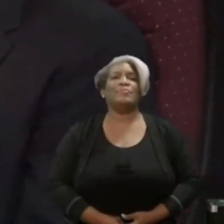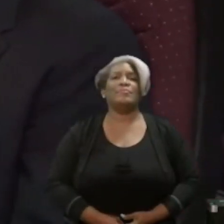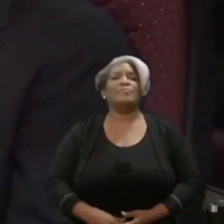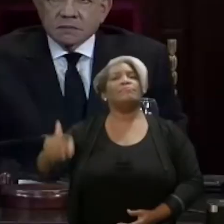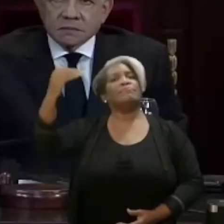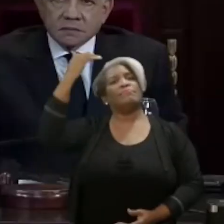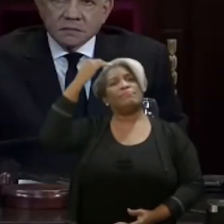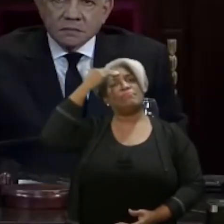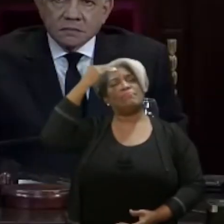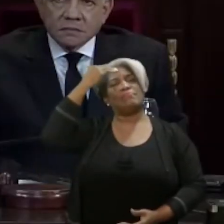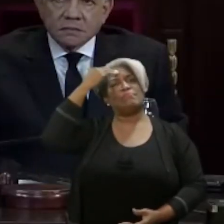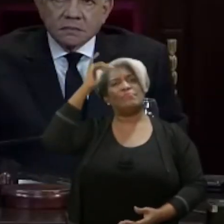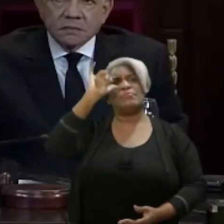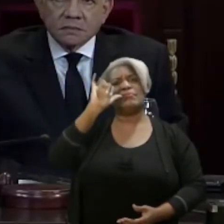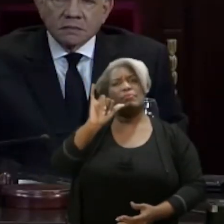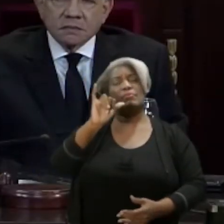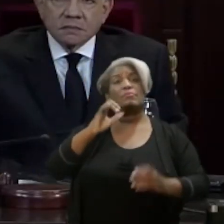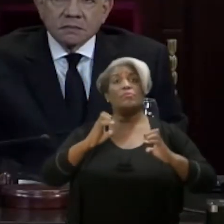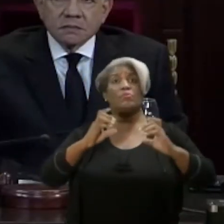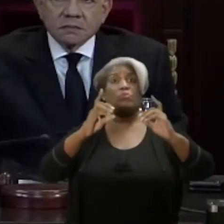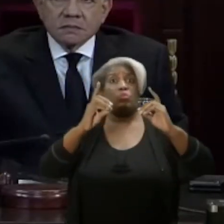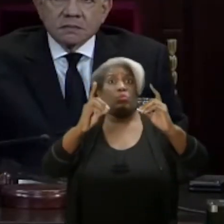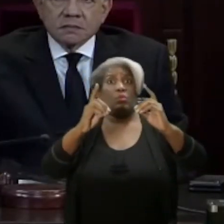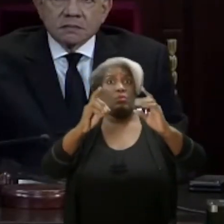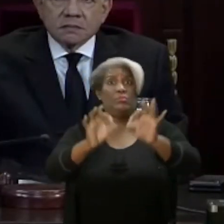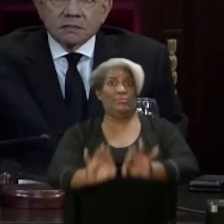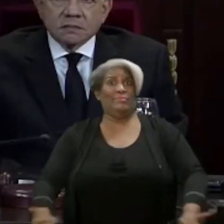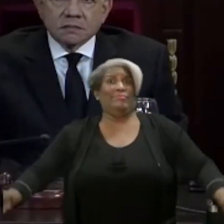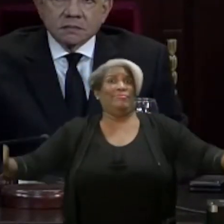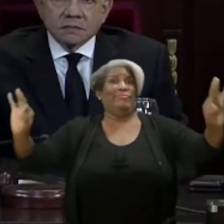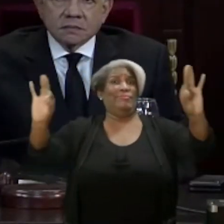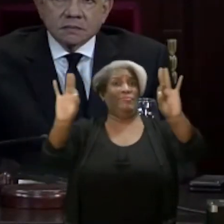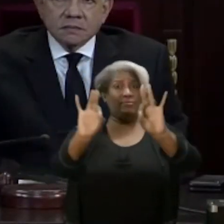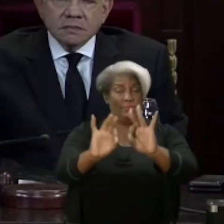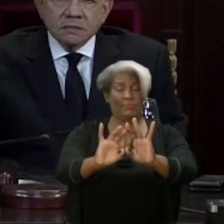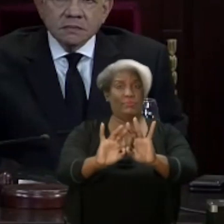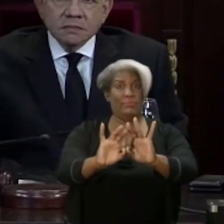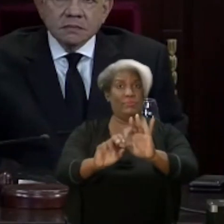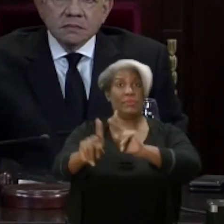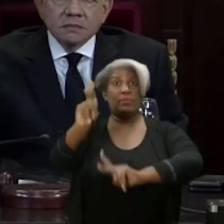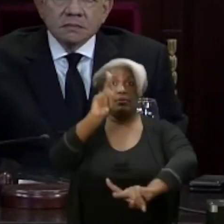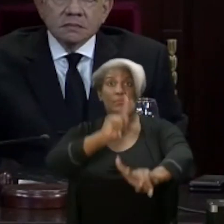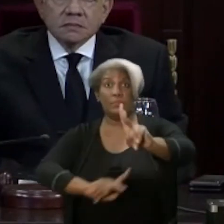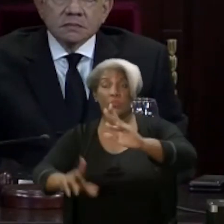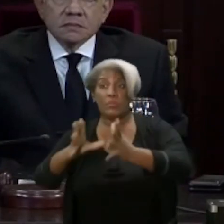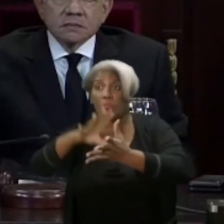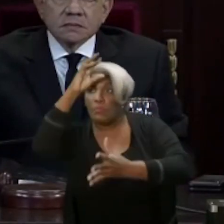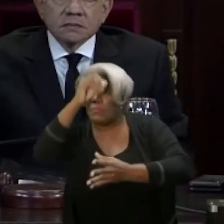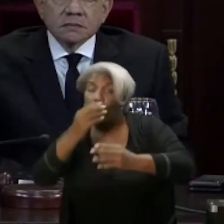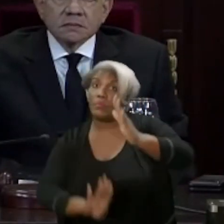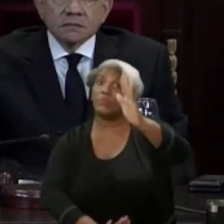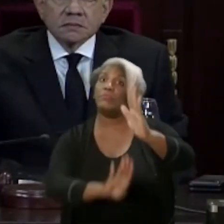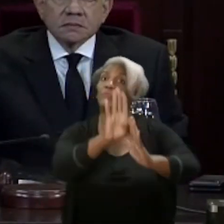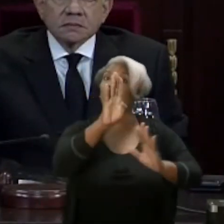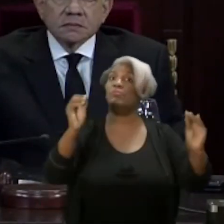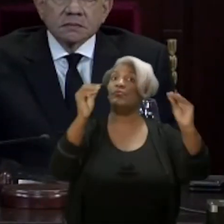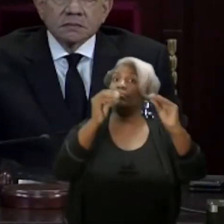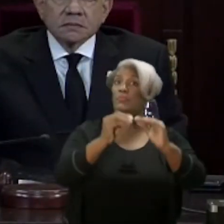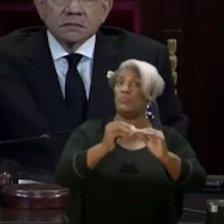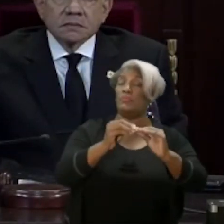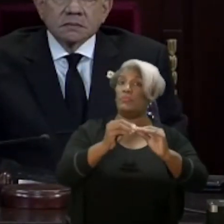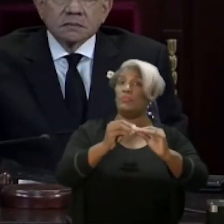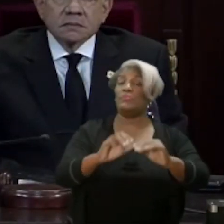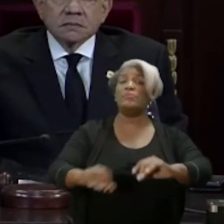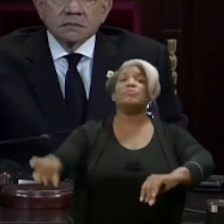Consciente de la importancia de la educación y la capacitación de los recursos humanos para el desarrollo, estamos construyendo una extensión